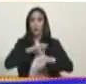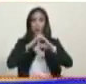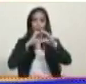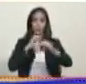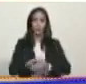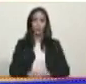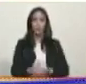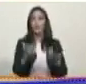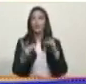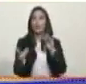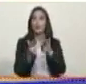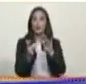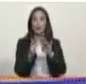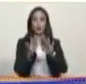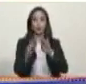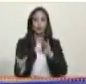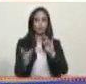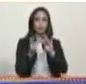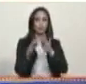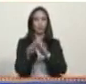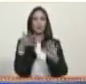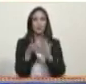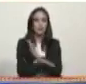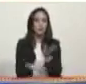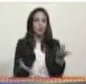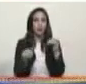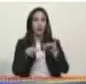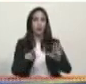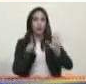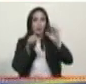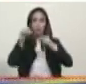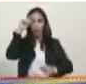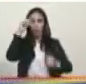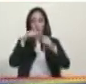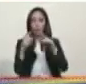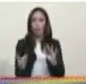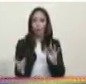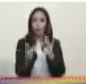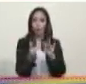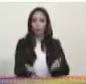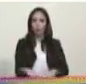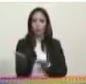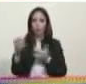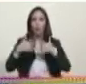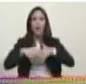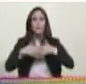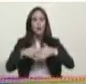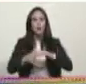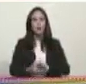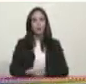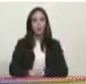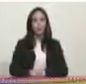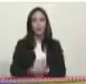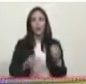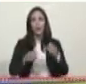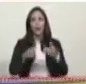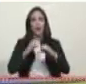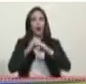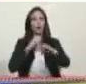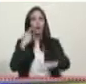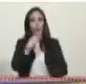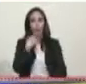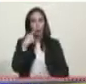Yo voy a hacer un pase que tiene que ver con esto. Vamos a hacer un pase a la planta Yutón de Venezuela en el estado de Yaracuy.